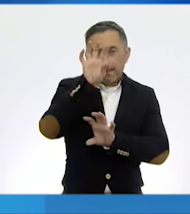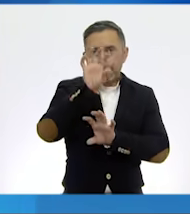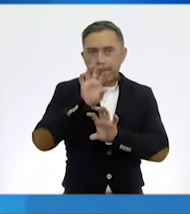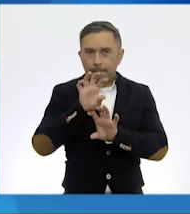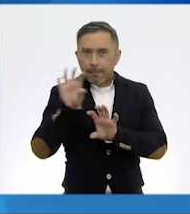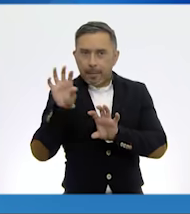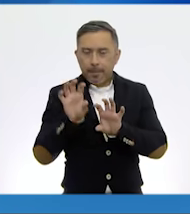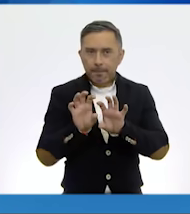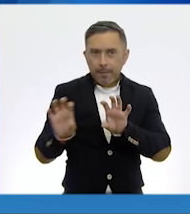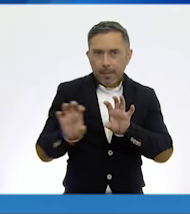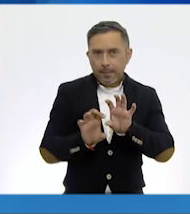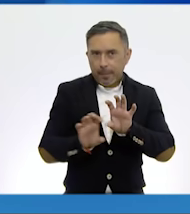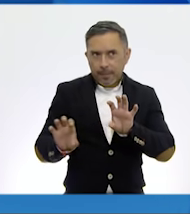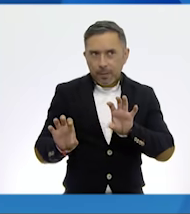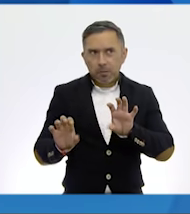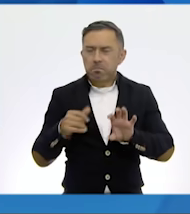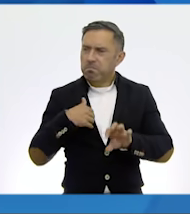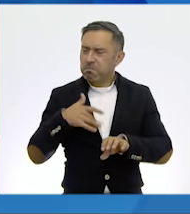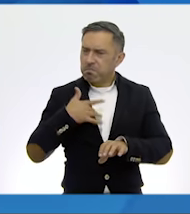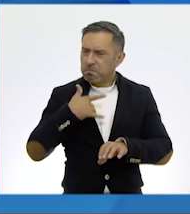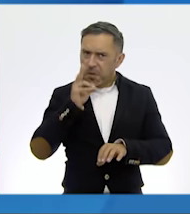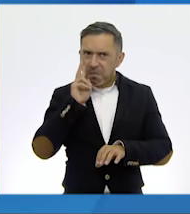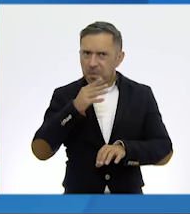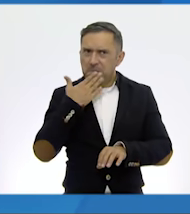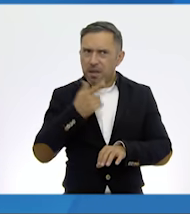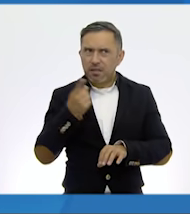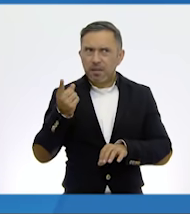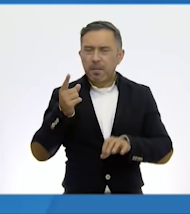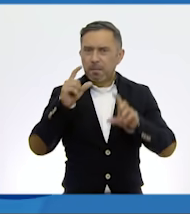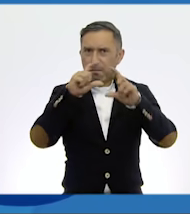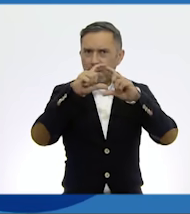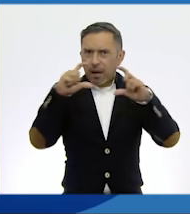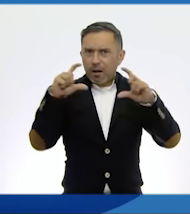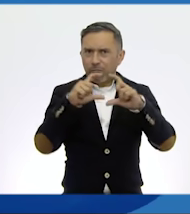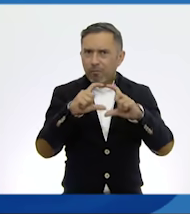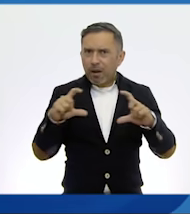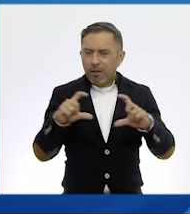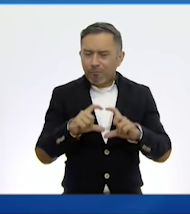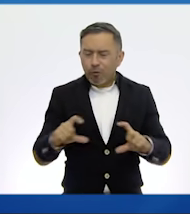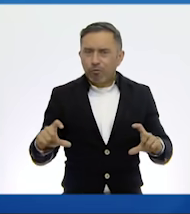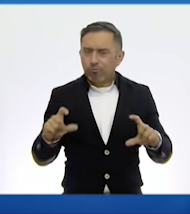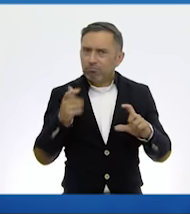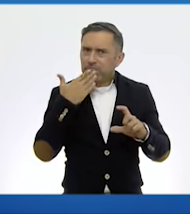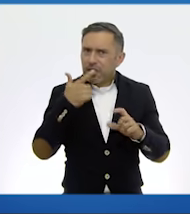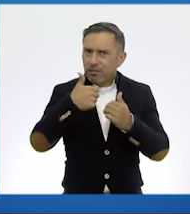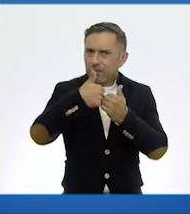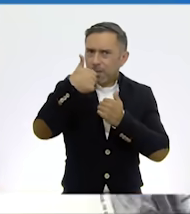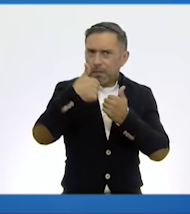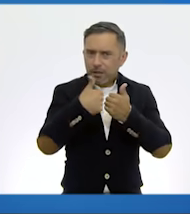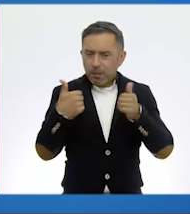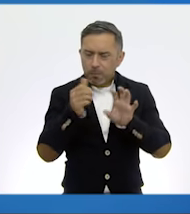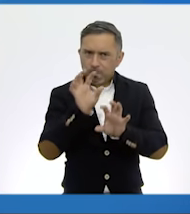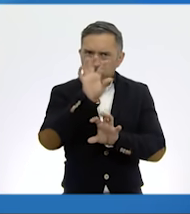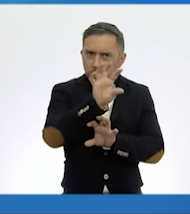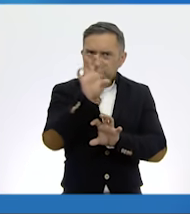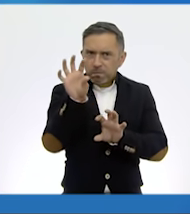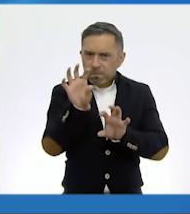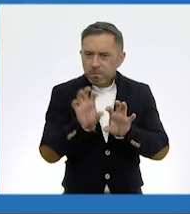tiene el espacio suficiente entre cada uno de los párrafos, ¿cierto? Sí, y ahí también le da espacio suficiente a las imágenes.